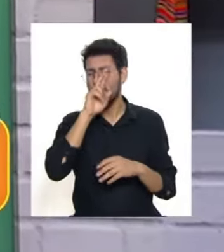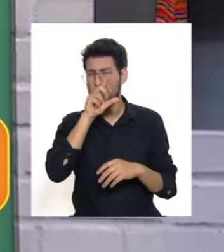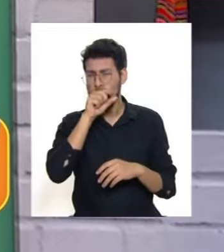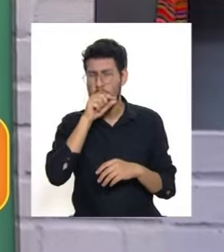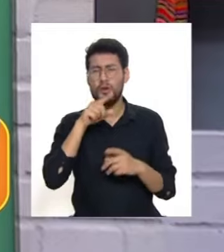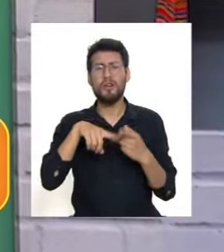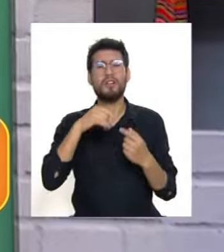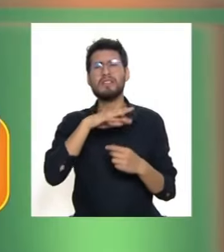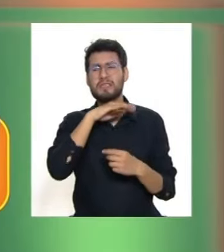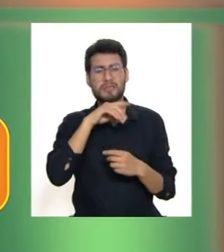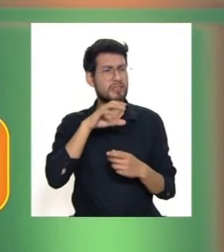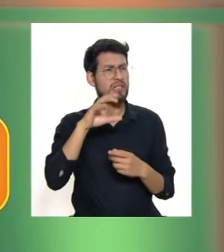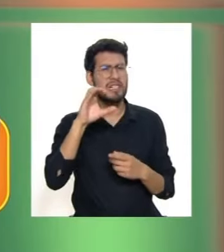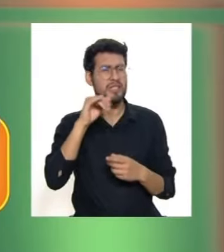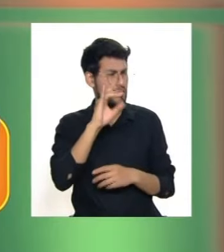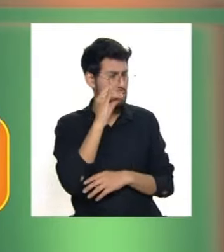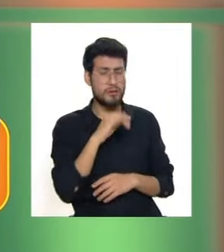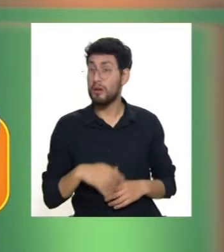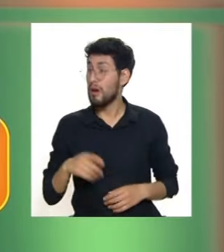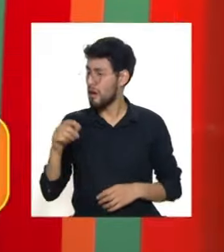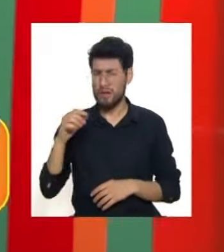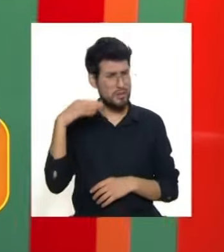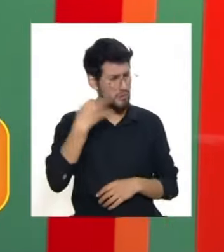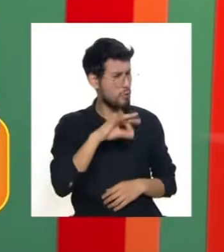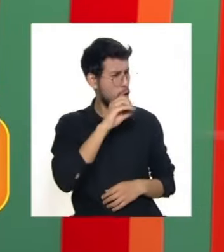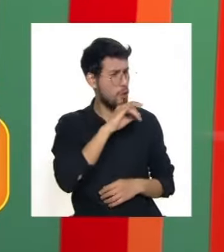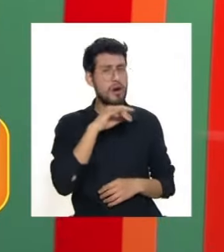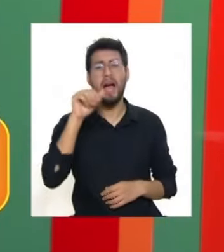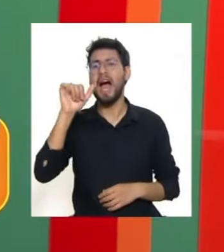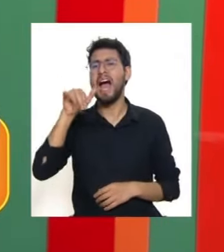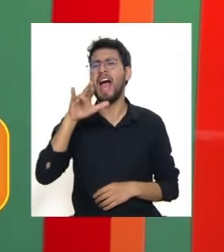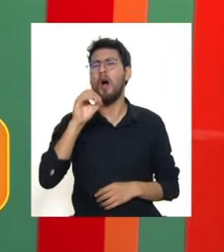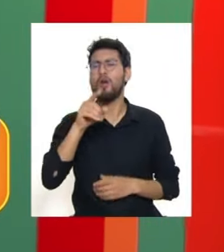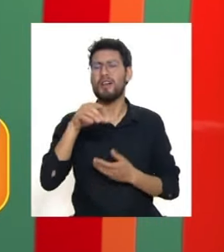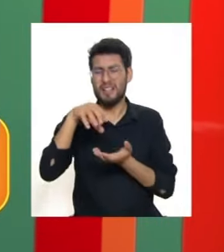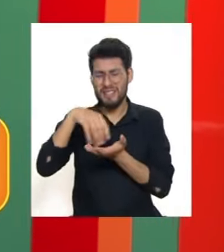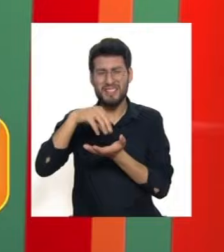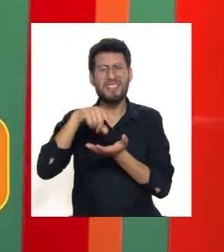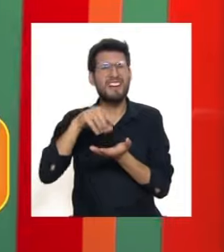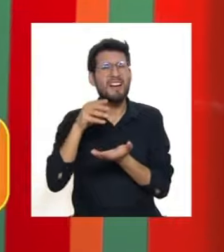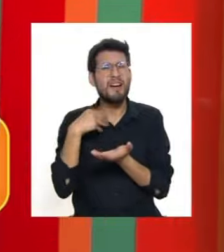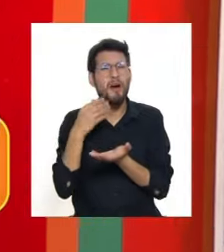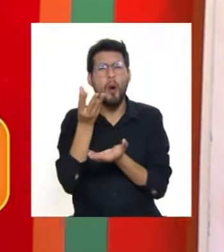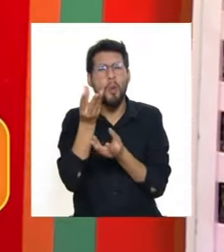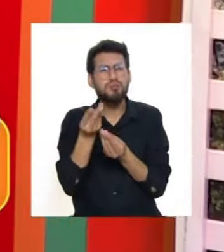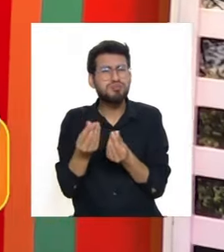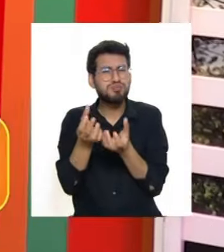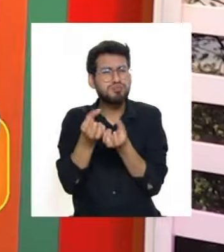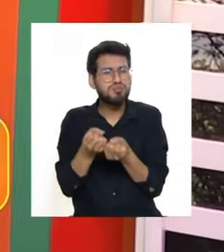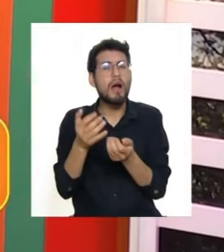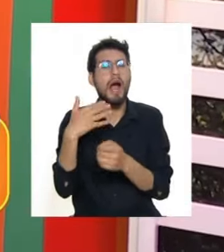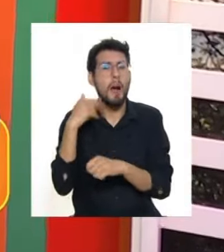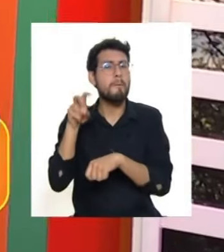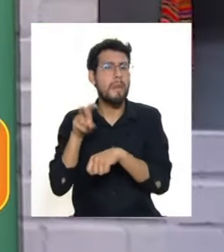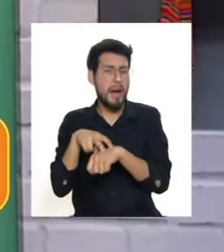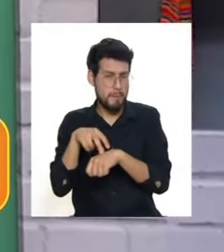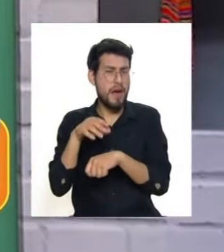charqui. ¿De por sí siempre con olluco, piso? El ajiaco, ¿no? El ajiaco es un guiso cremoso que generalmente está acompañado con papita. Ajá.